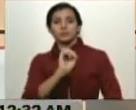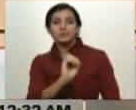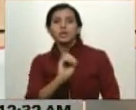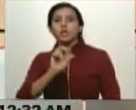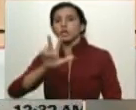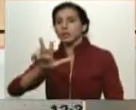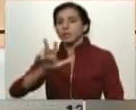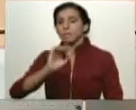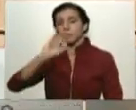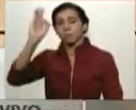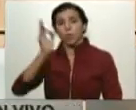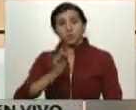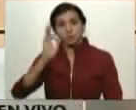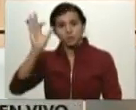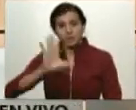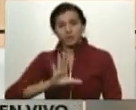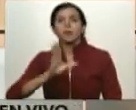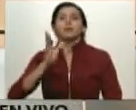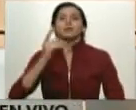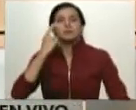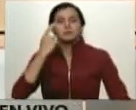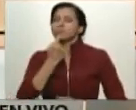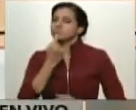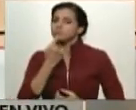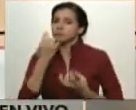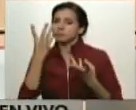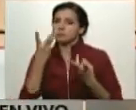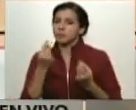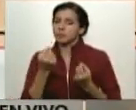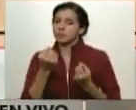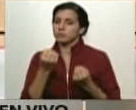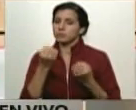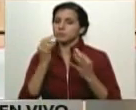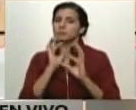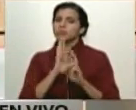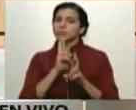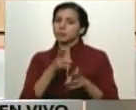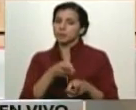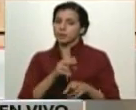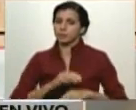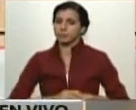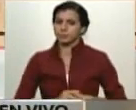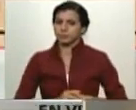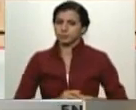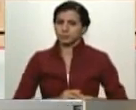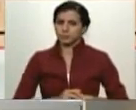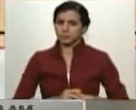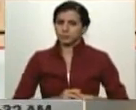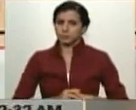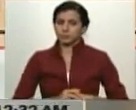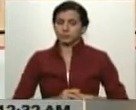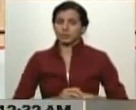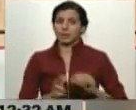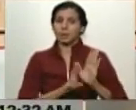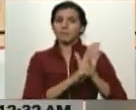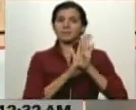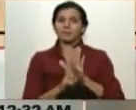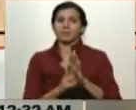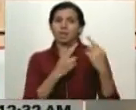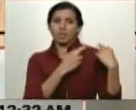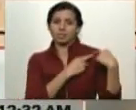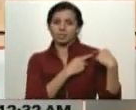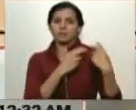96.03%, tenemos lo siguiente en términos generales de los representantes en